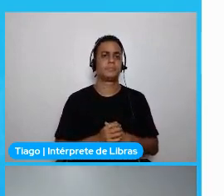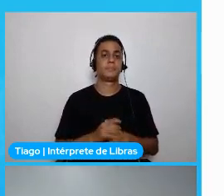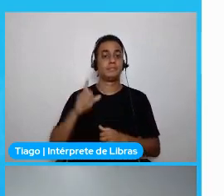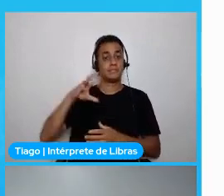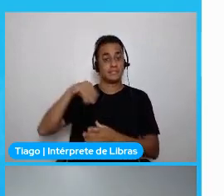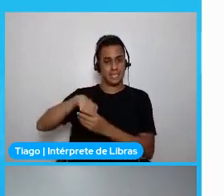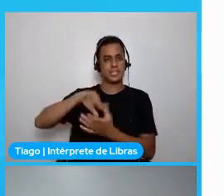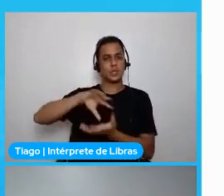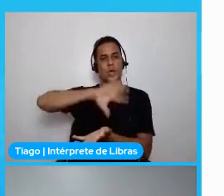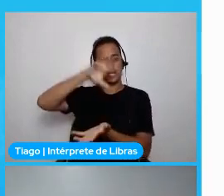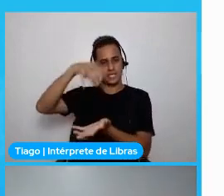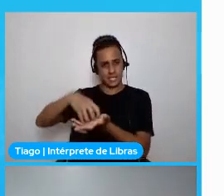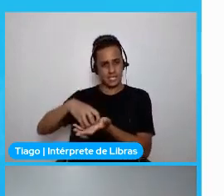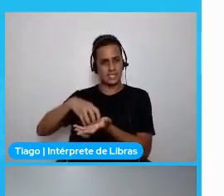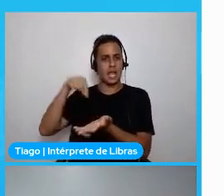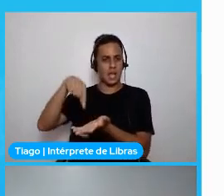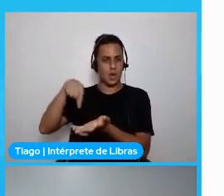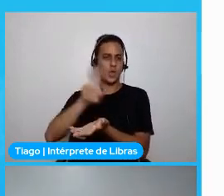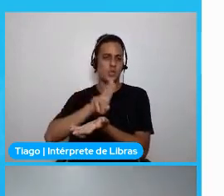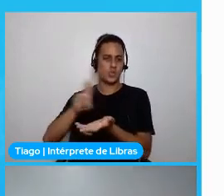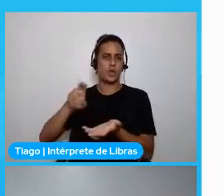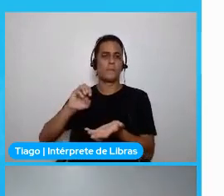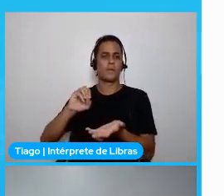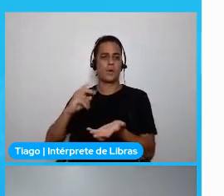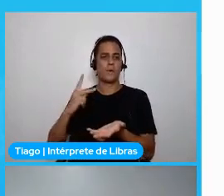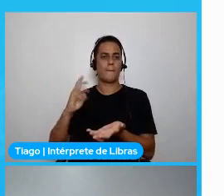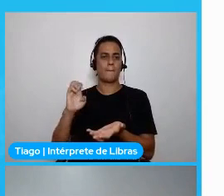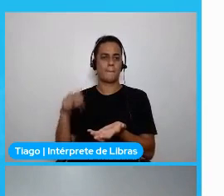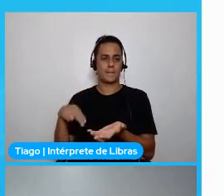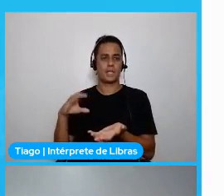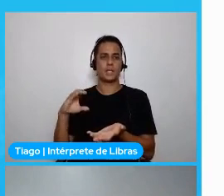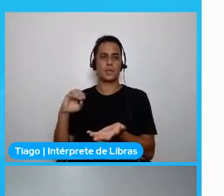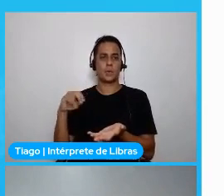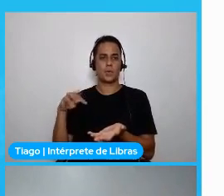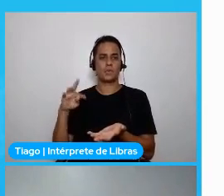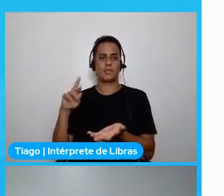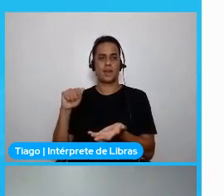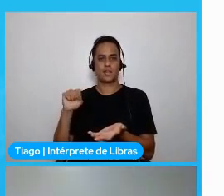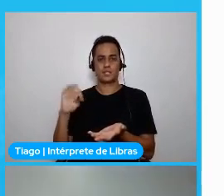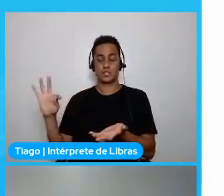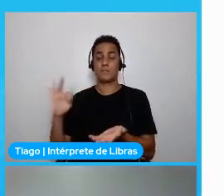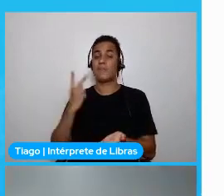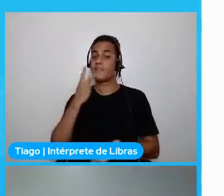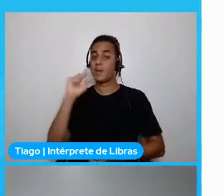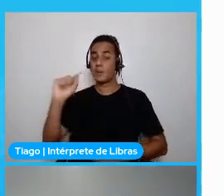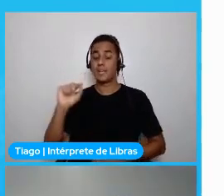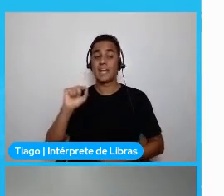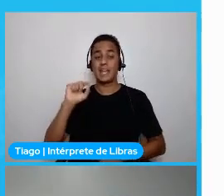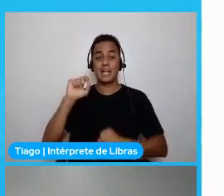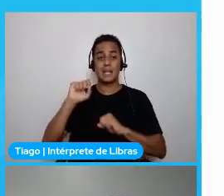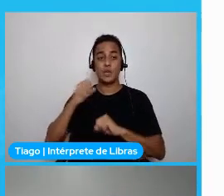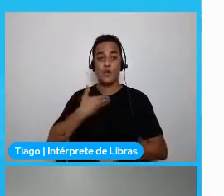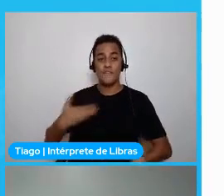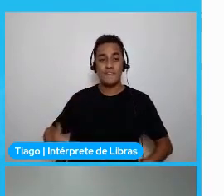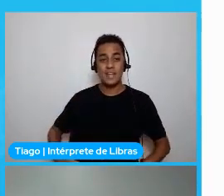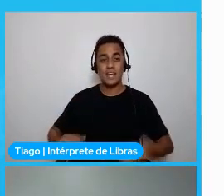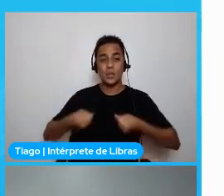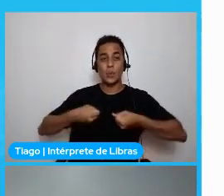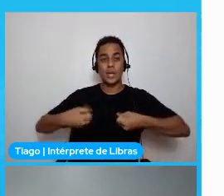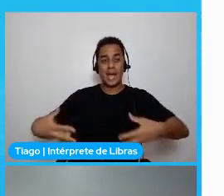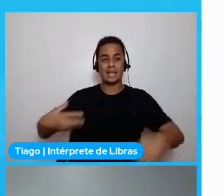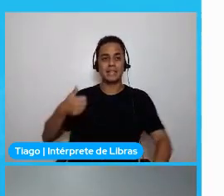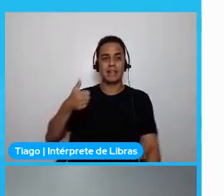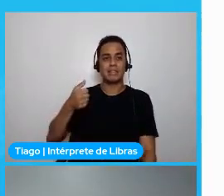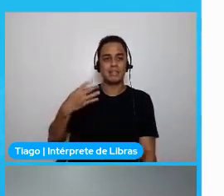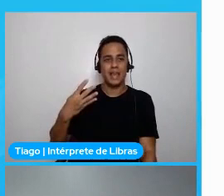organización, Open Contract, nos dicen que los gobiernos gastan 13 billones de dólares en contratos. ¿Verdad? 13 billones de